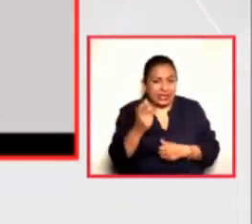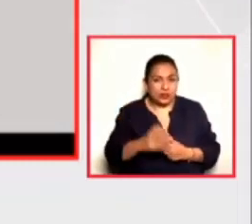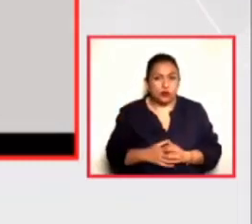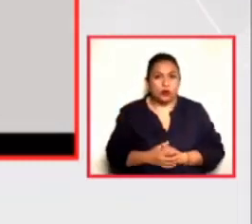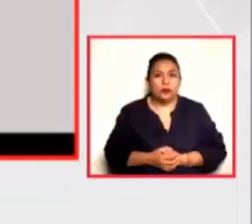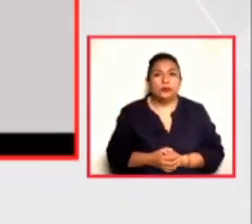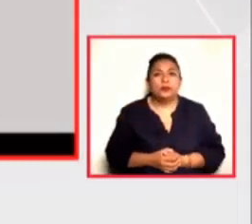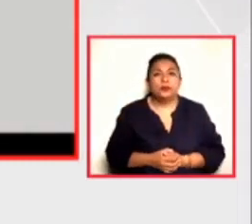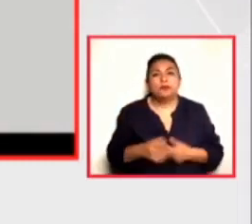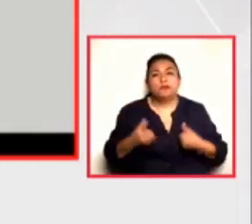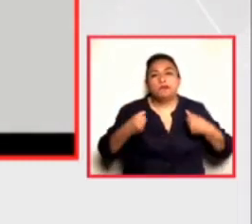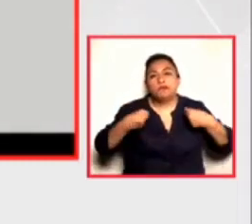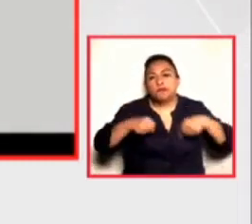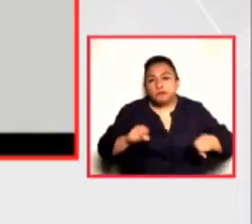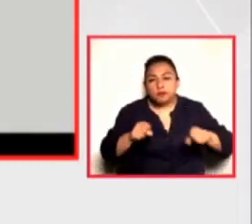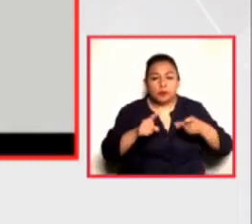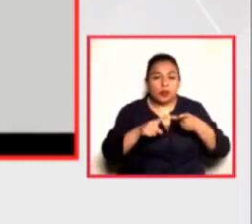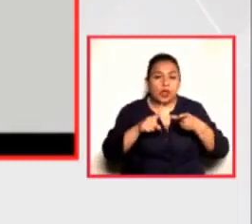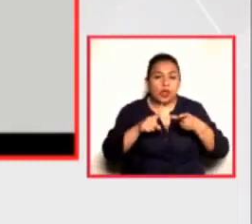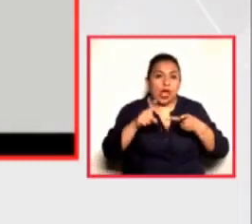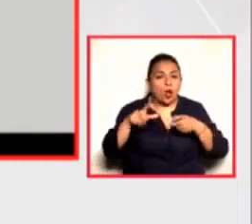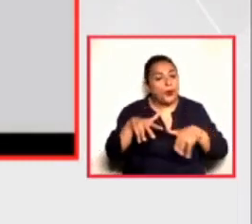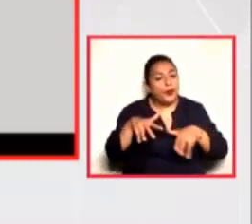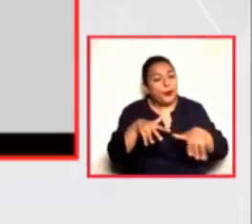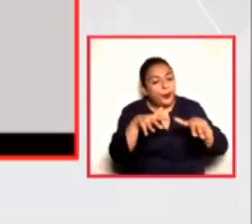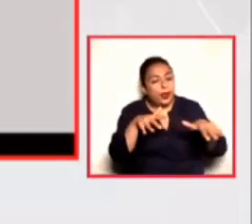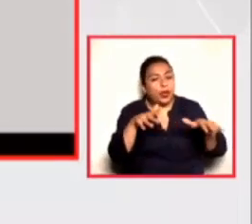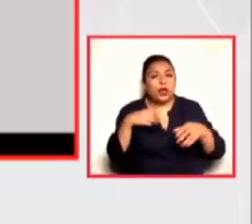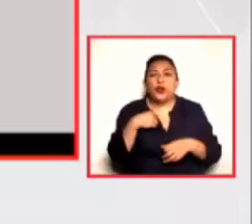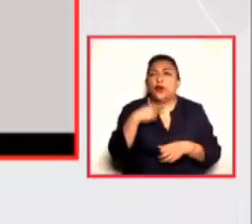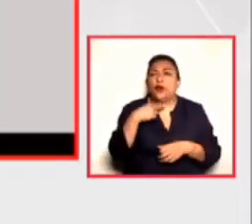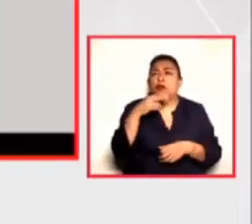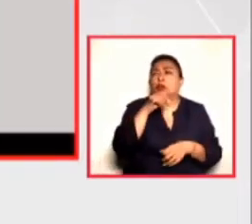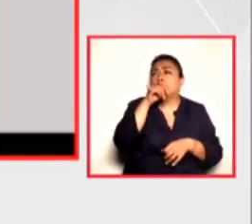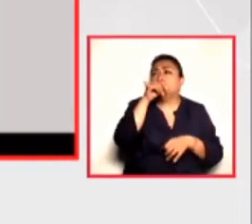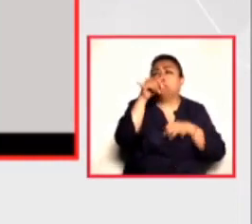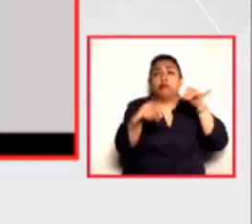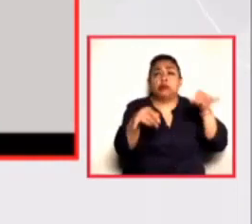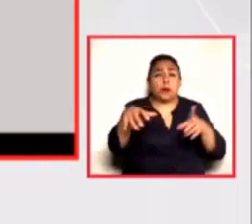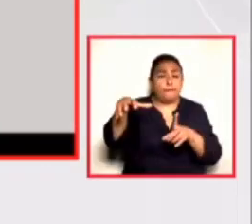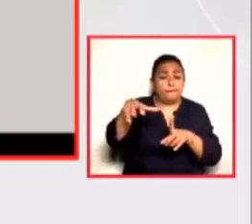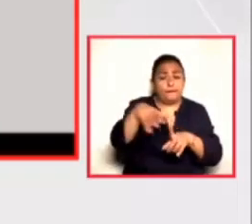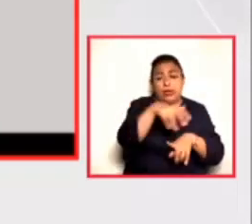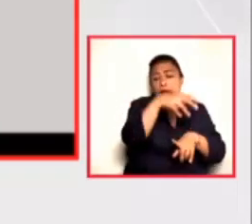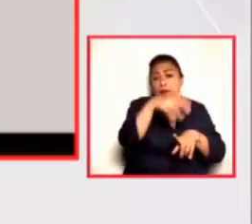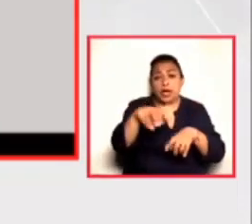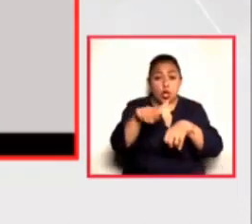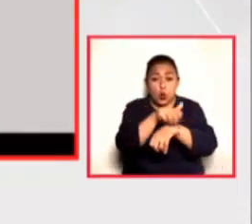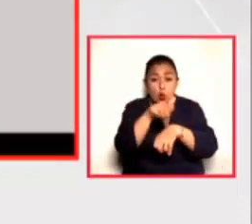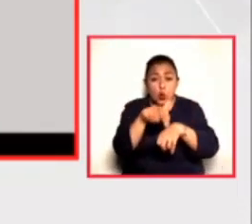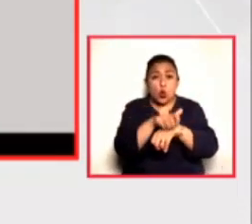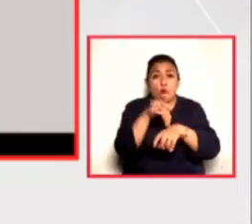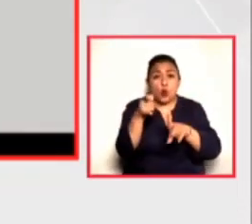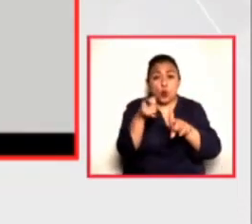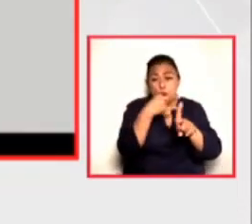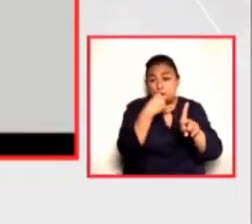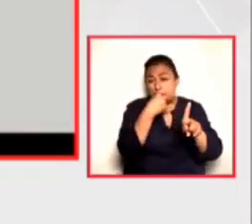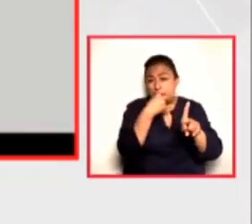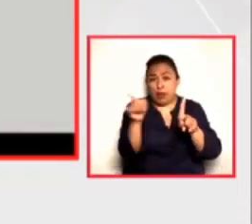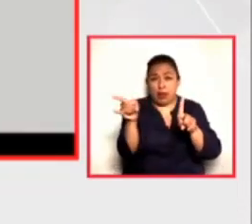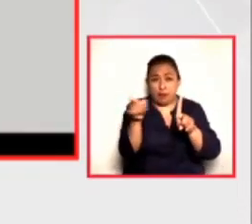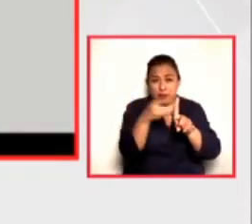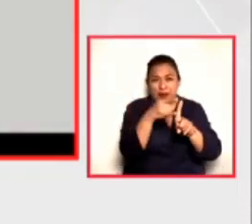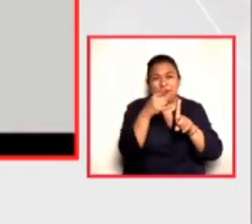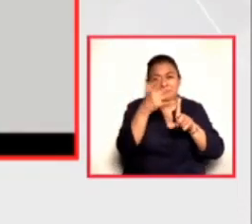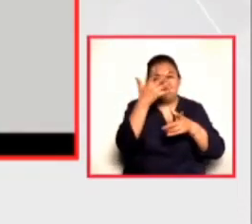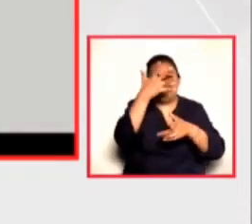Motos, rumor de agua, voces en la inmensidad de la calle, campanadas, autos y puertas que se abren, son parte de estos 10 paisajes